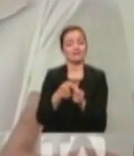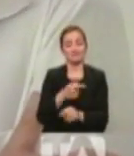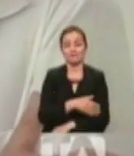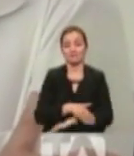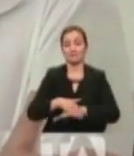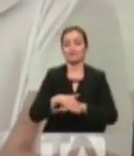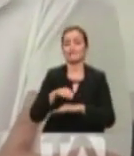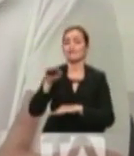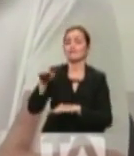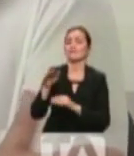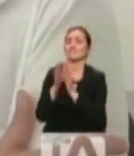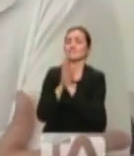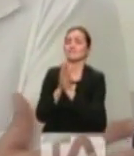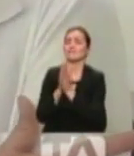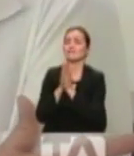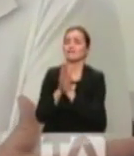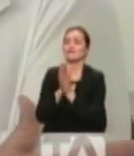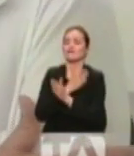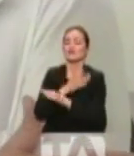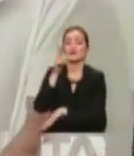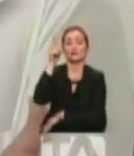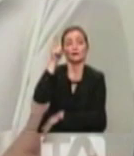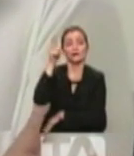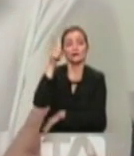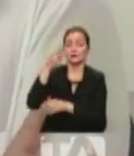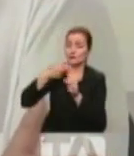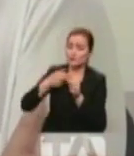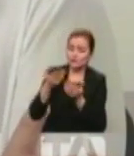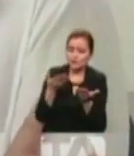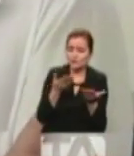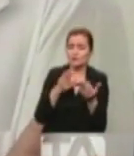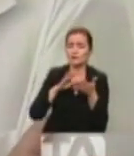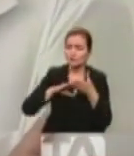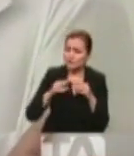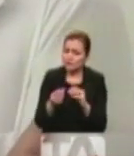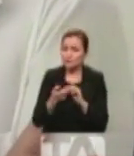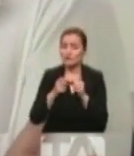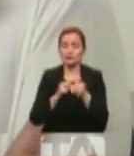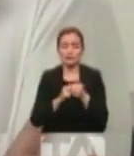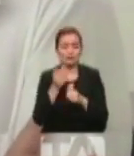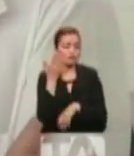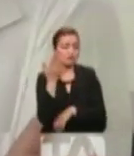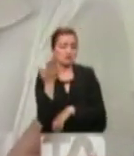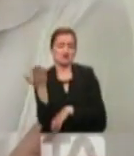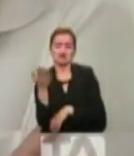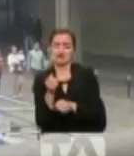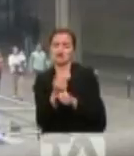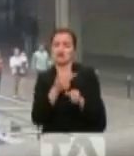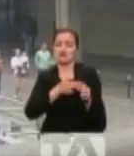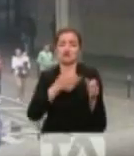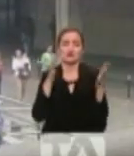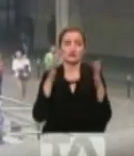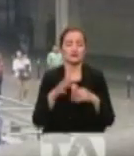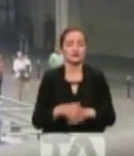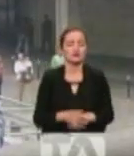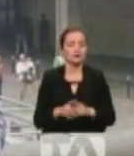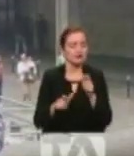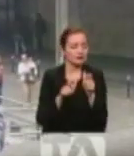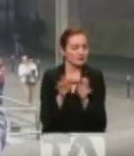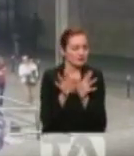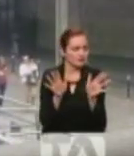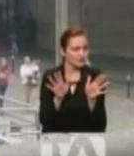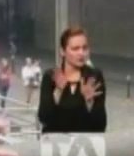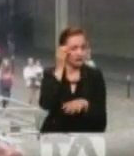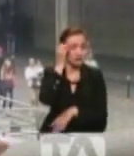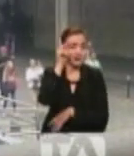calles pedía que hubiese un líder que se presentara y el alcalde fundamentalmente no lo hizo. La ciudadanía, por su parte,